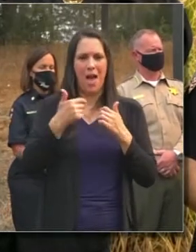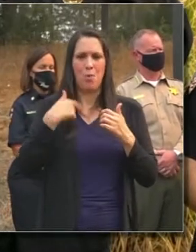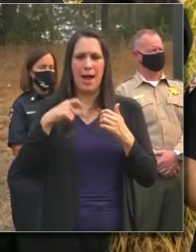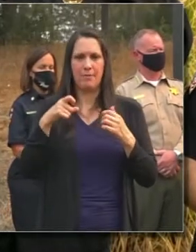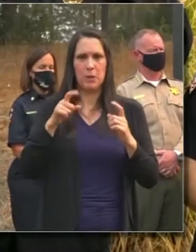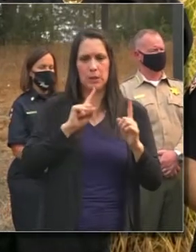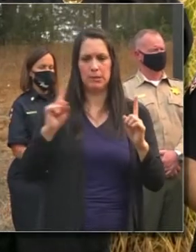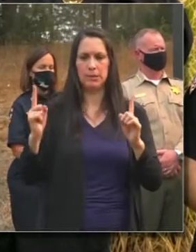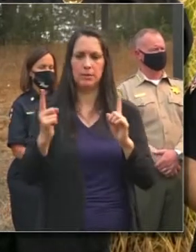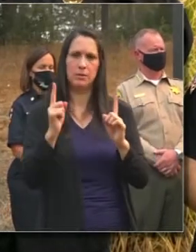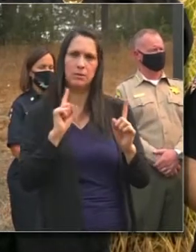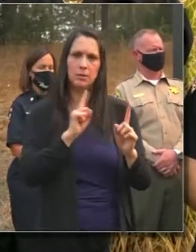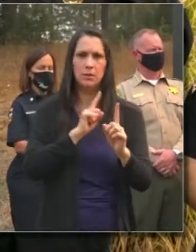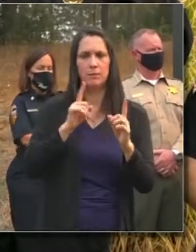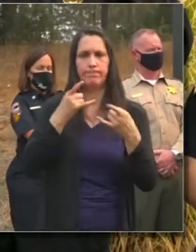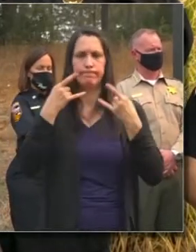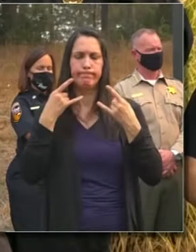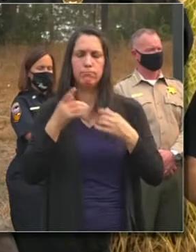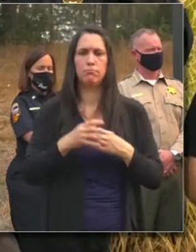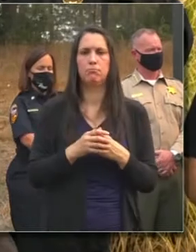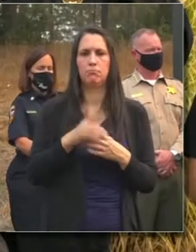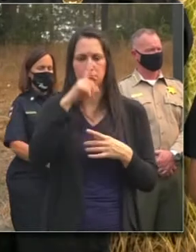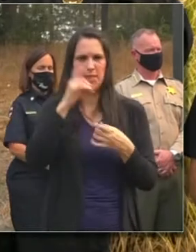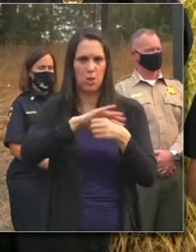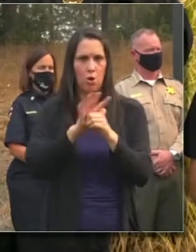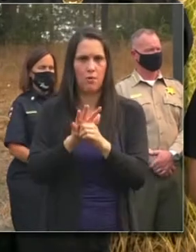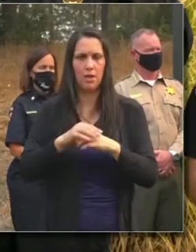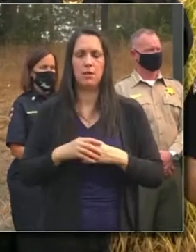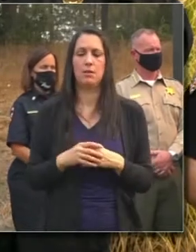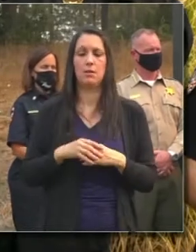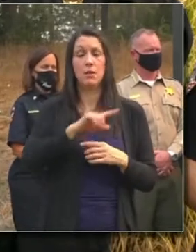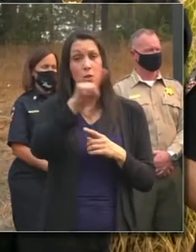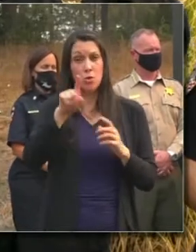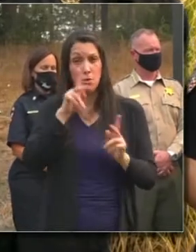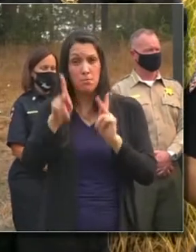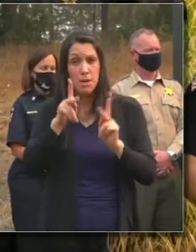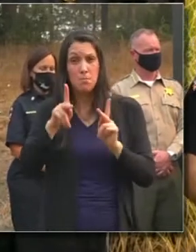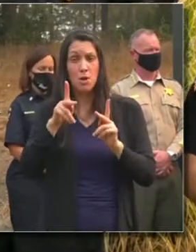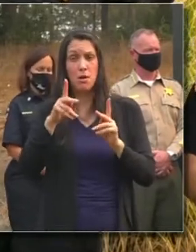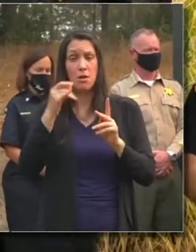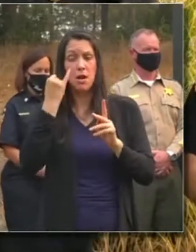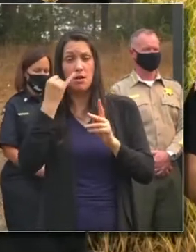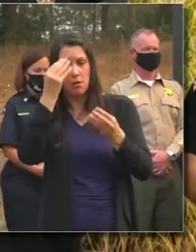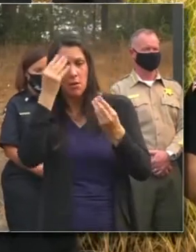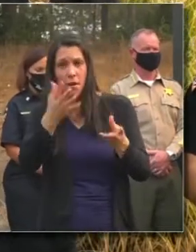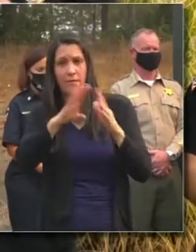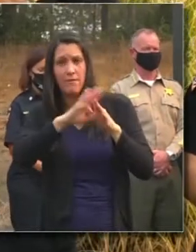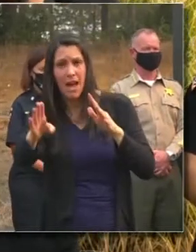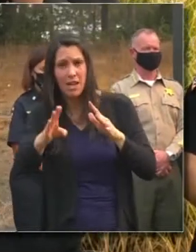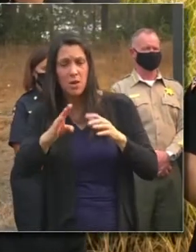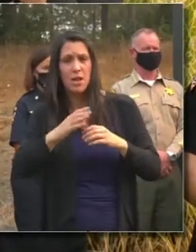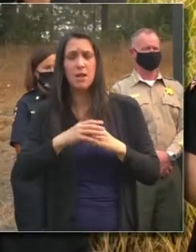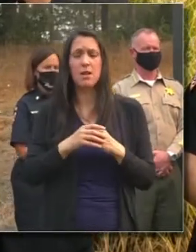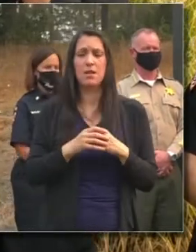lidiar con todo esto en el commit y ustedes todos como individuos si se les ha dicho que evacúen